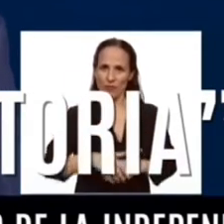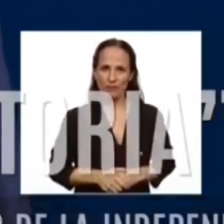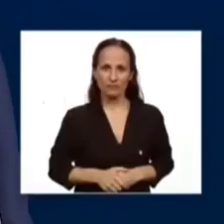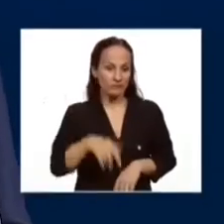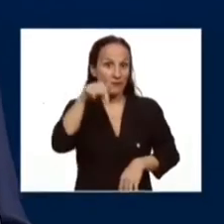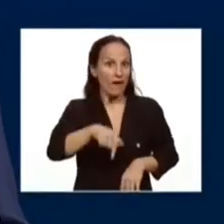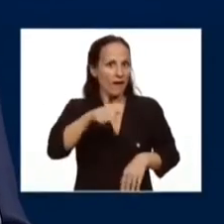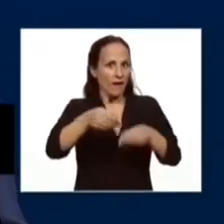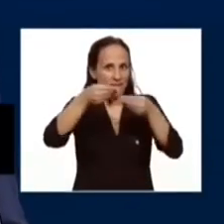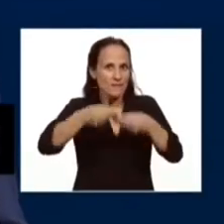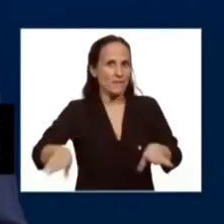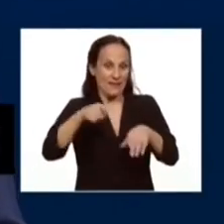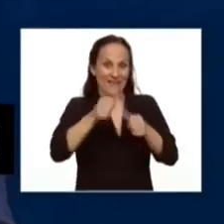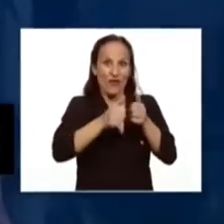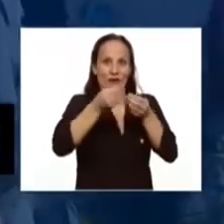donde empezó la historia.